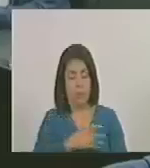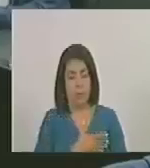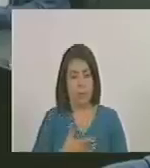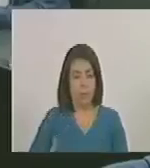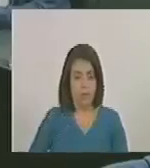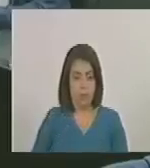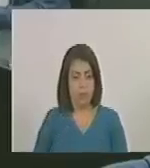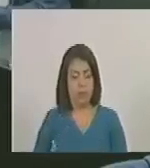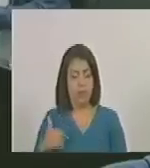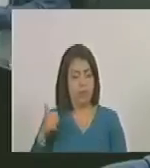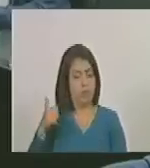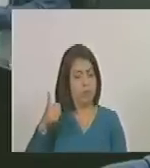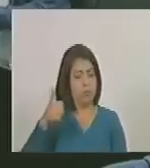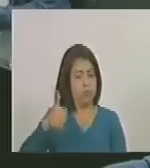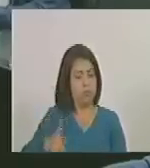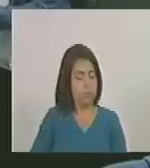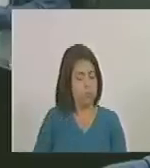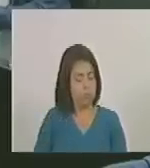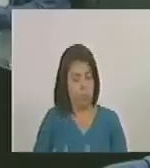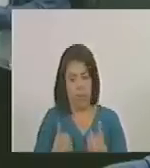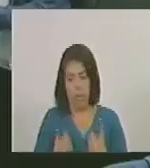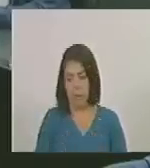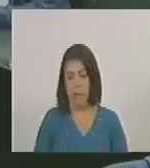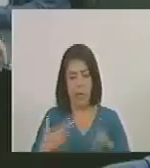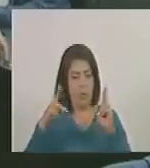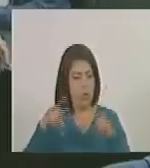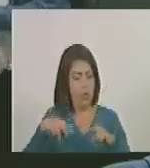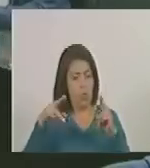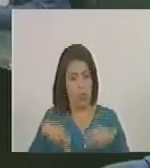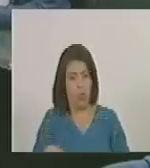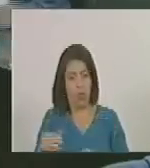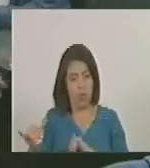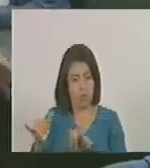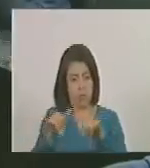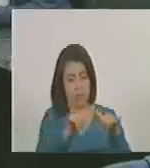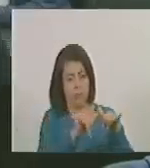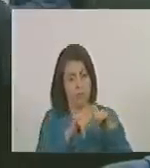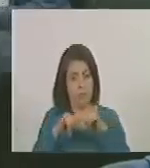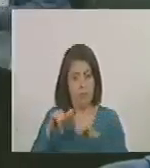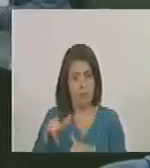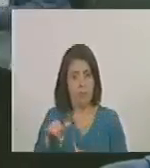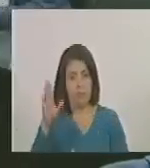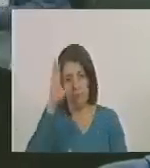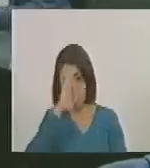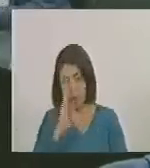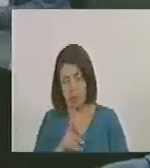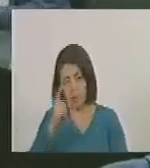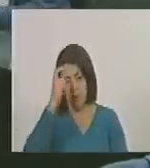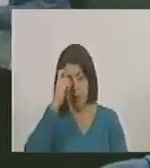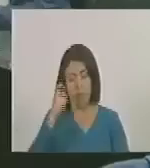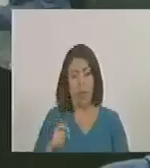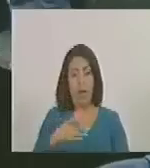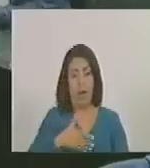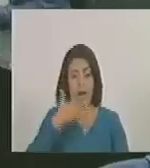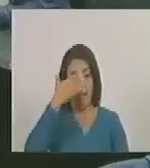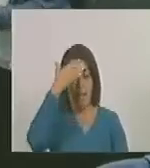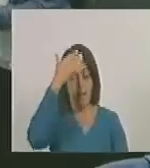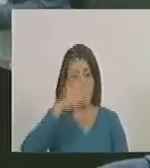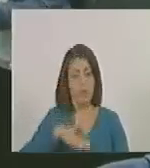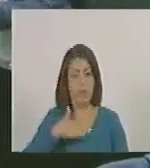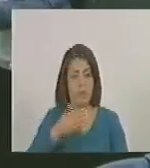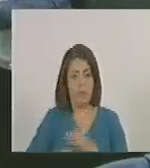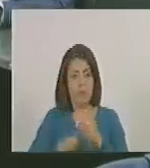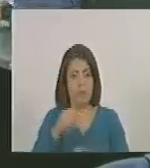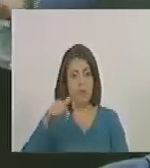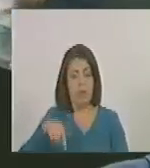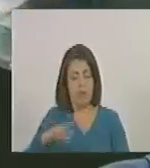presidente incansable, que está simultáneamente en Brasil, Turquía, en Medio Oriente o aquí en las